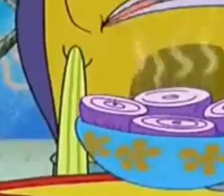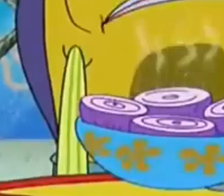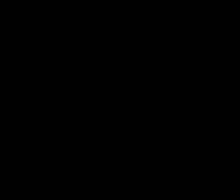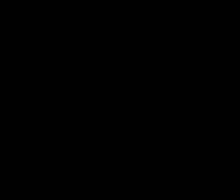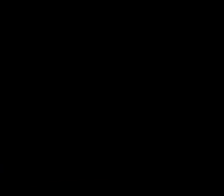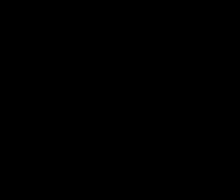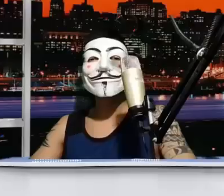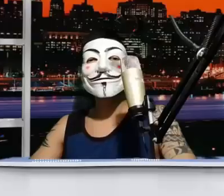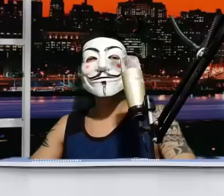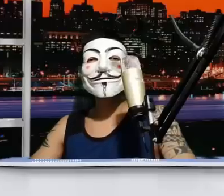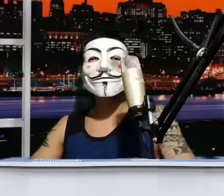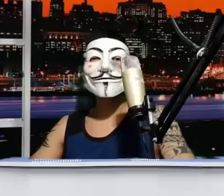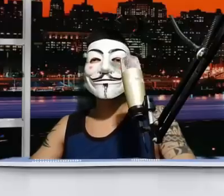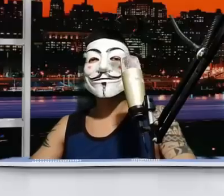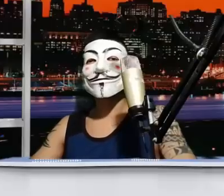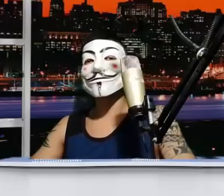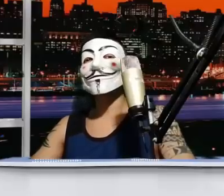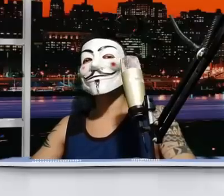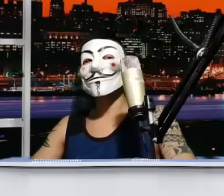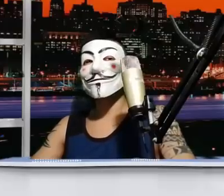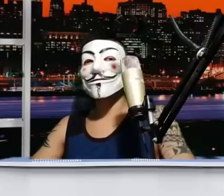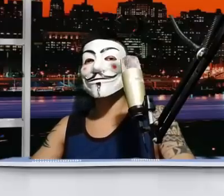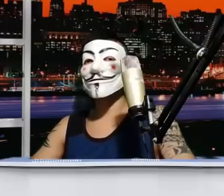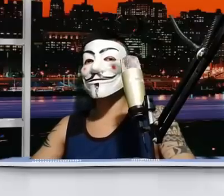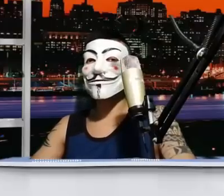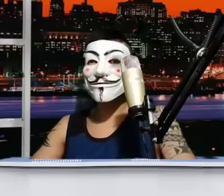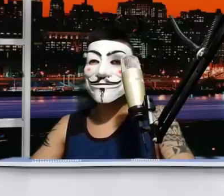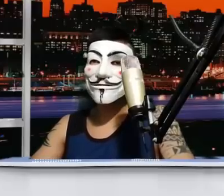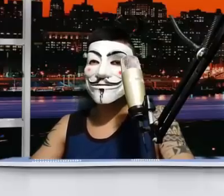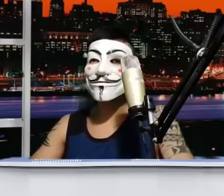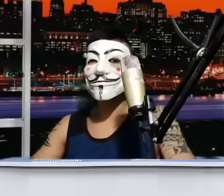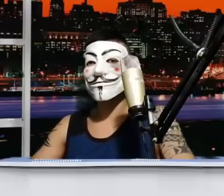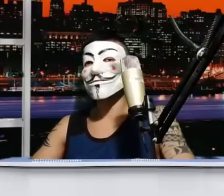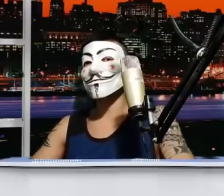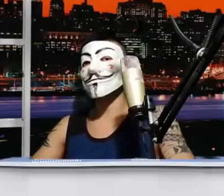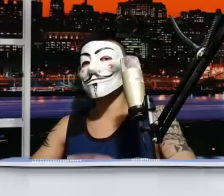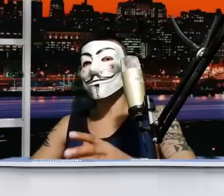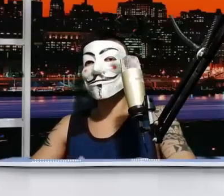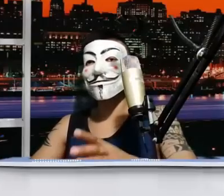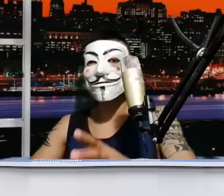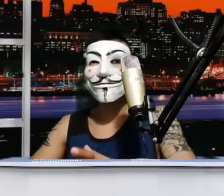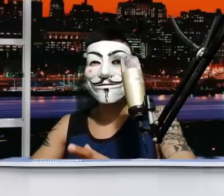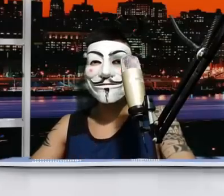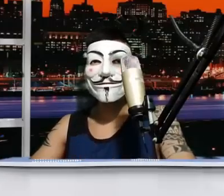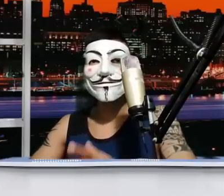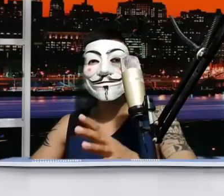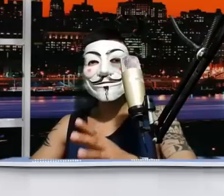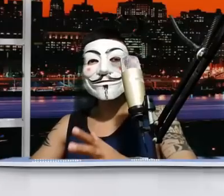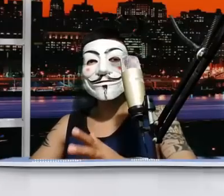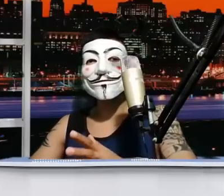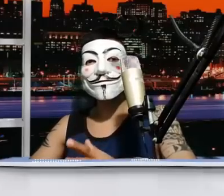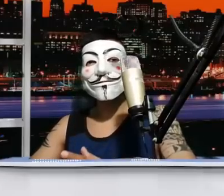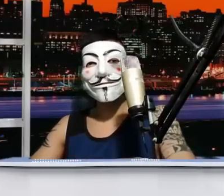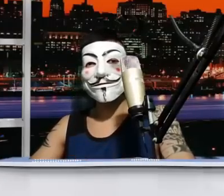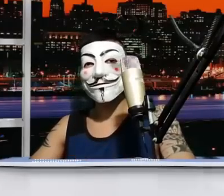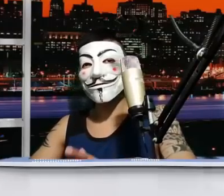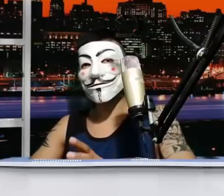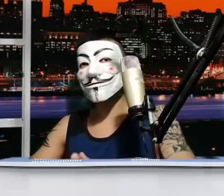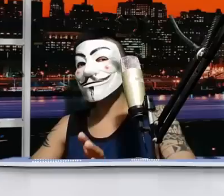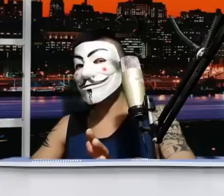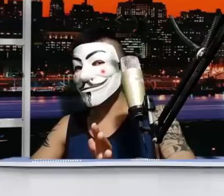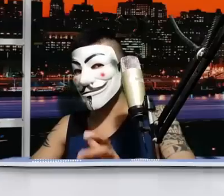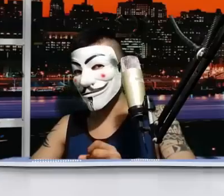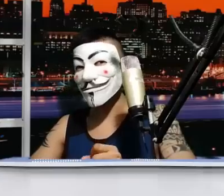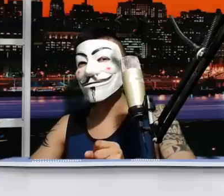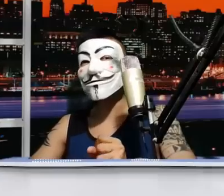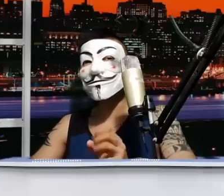¡Oye, Calamardo! Y según esa imagen, él no entiende el por qué razón nosotros no podemos creer de que aquí en El Salvador